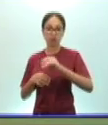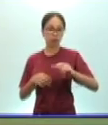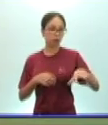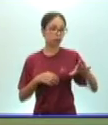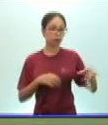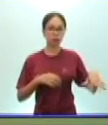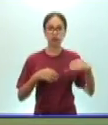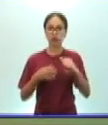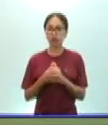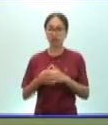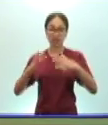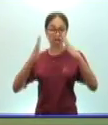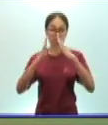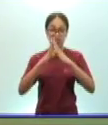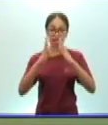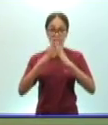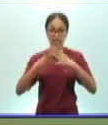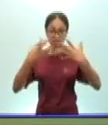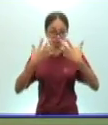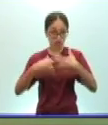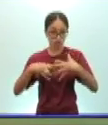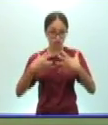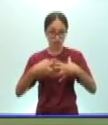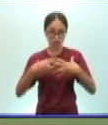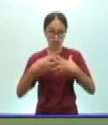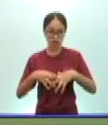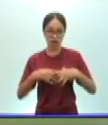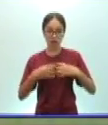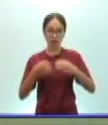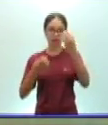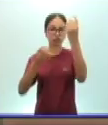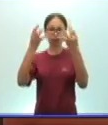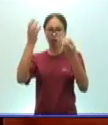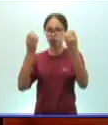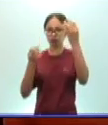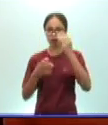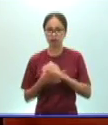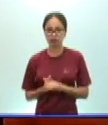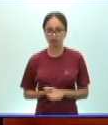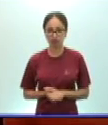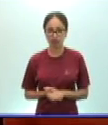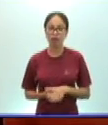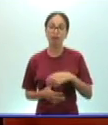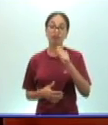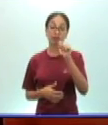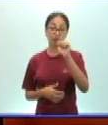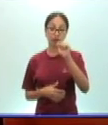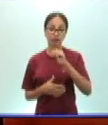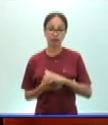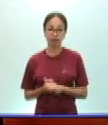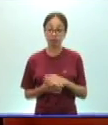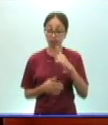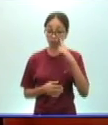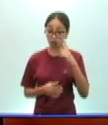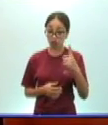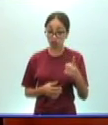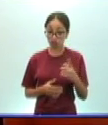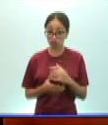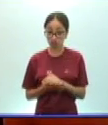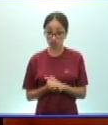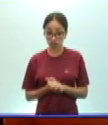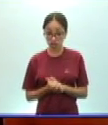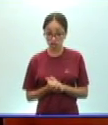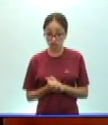a los hogares, comercios e industrias para su uso. Pudieron apreciar